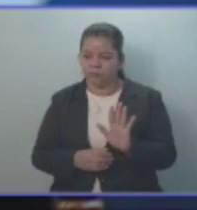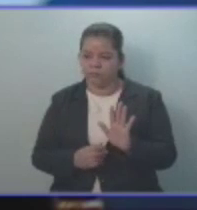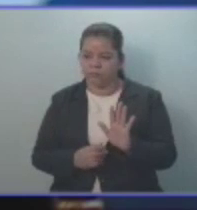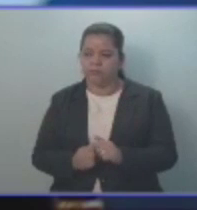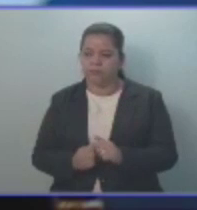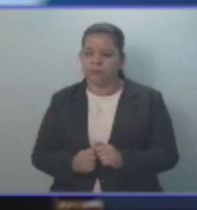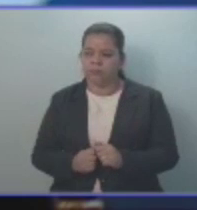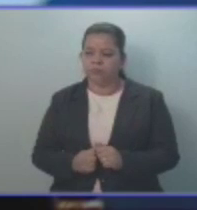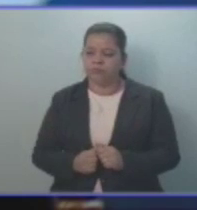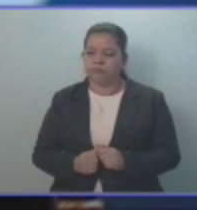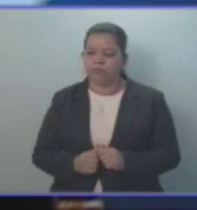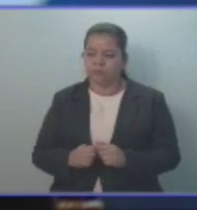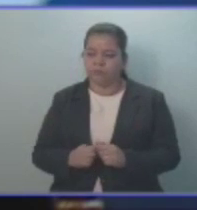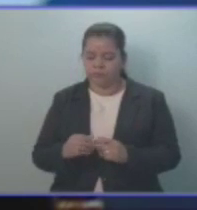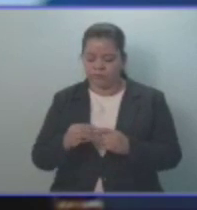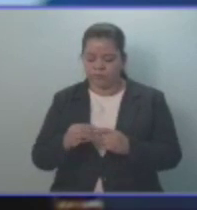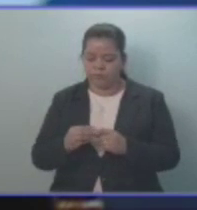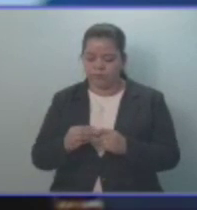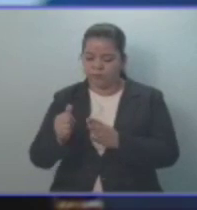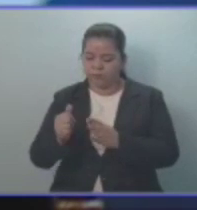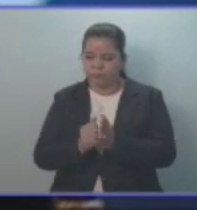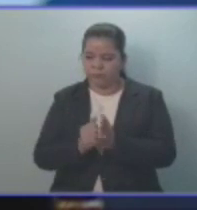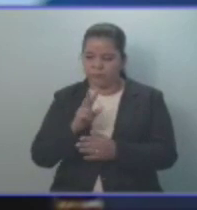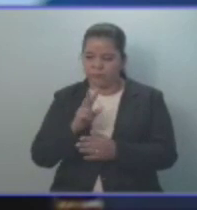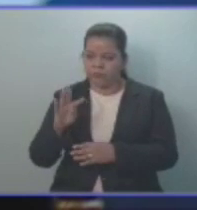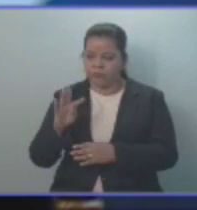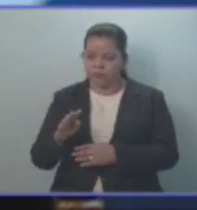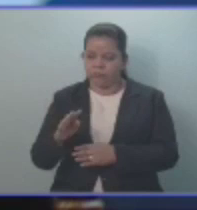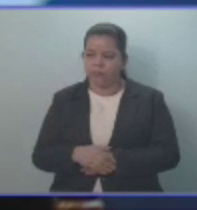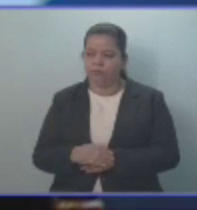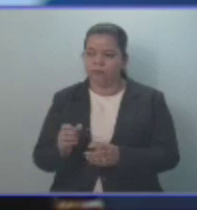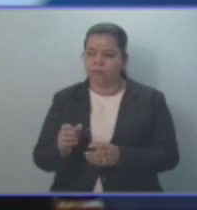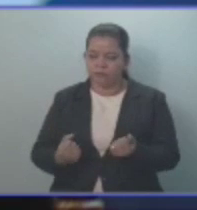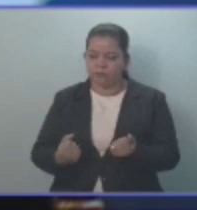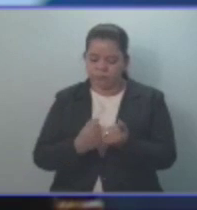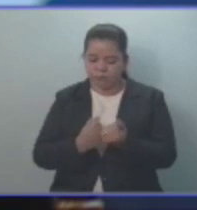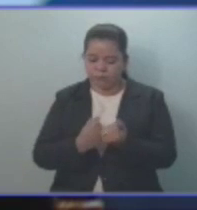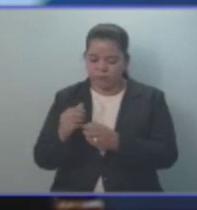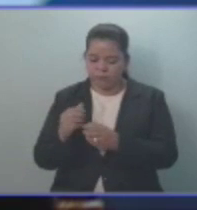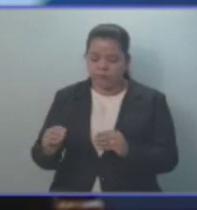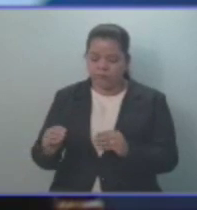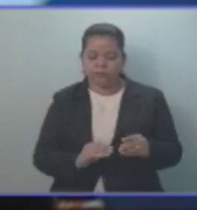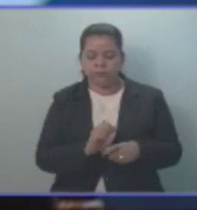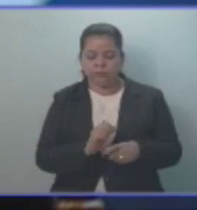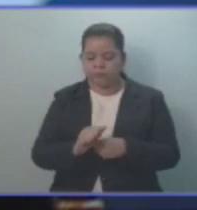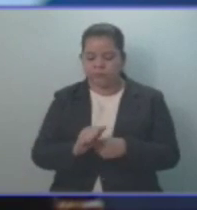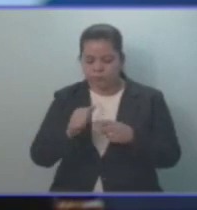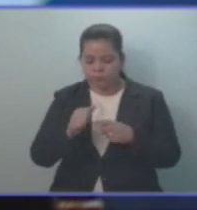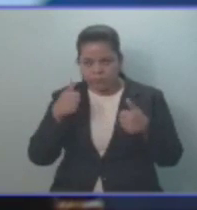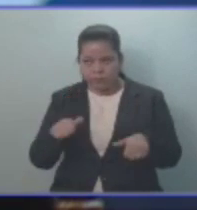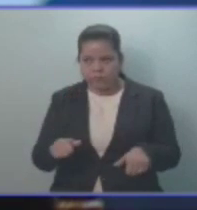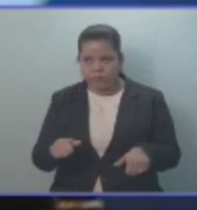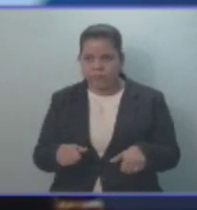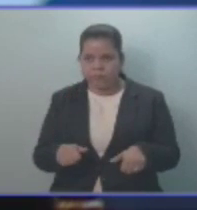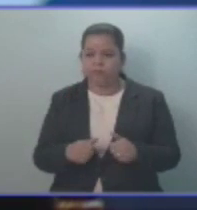disposiciones especiales. Artículo 24, implementación de la Convención.